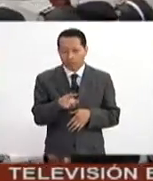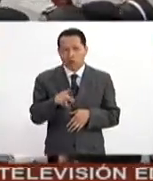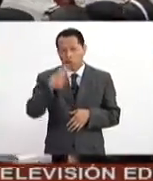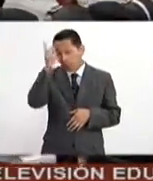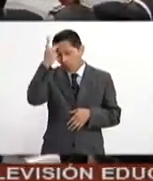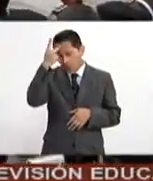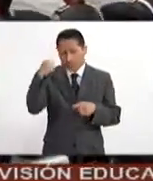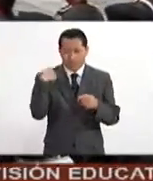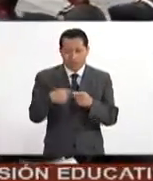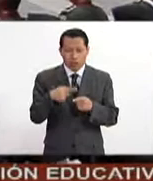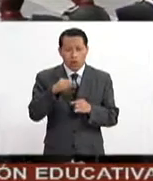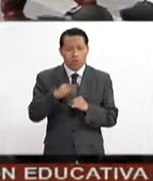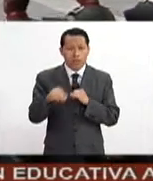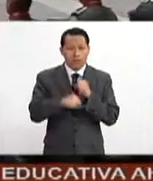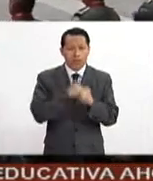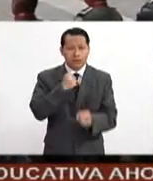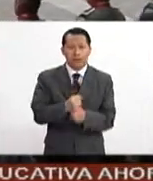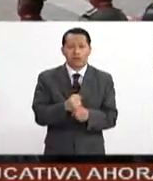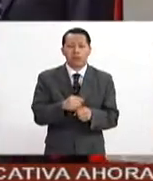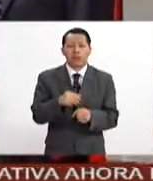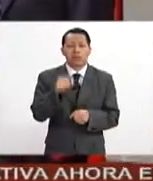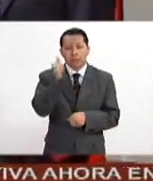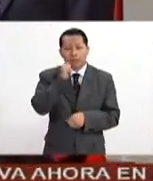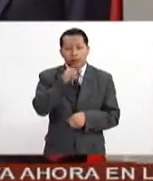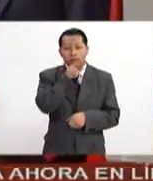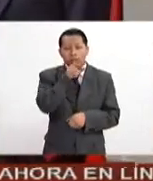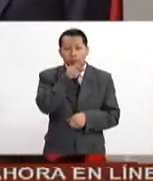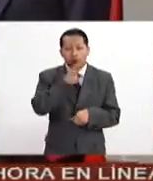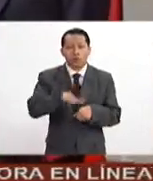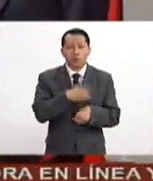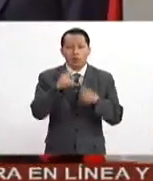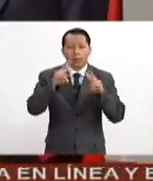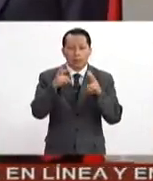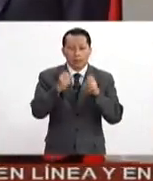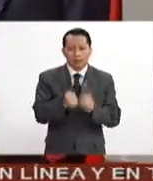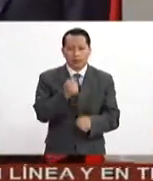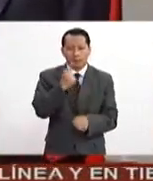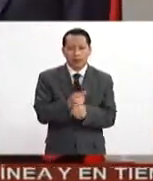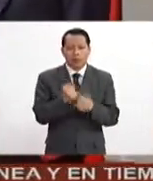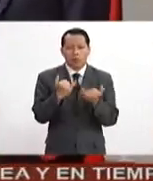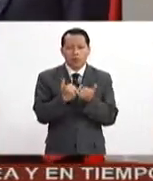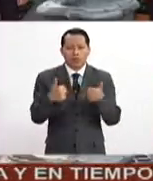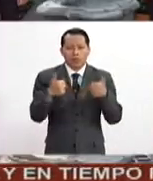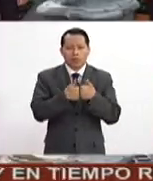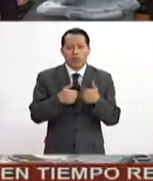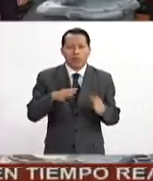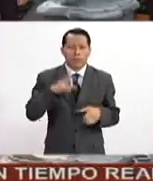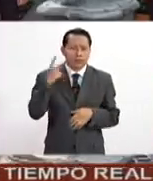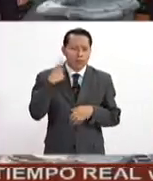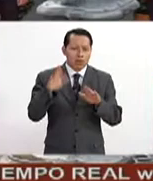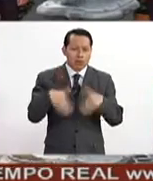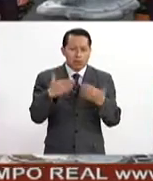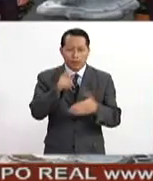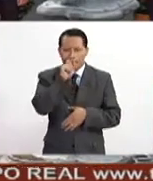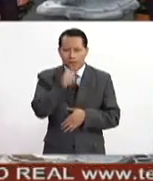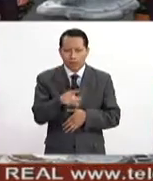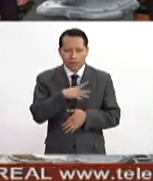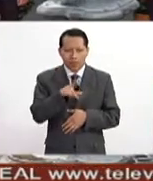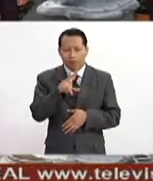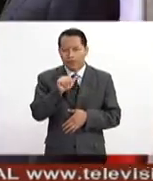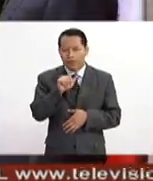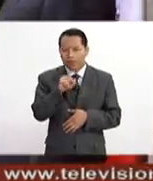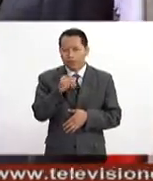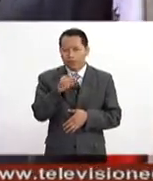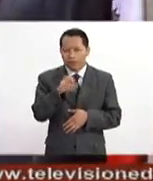los últimos años ha estado muy preocupada por cuestiones de seguridad de fronteras, por una política exterior expansionista de Vladimir Putin